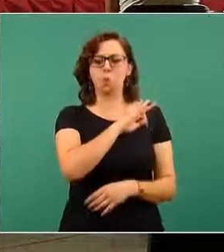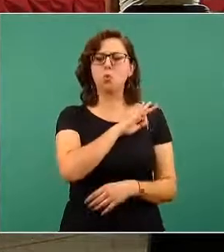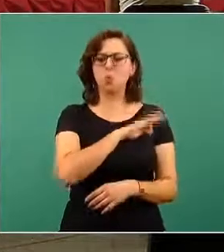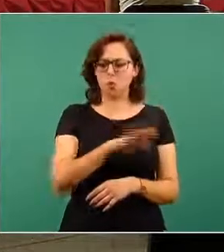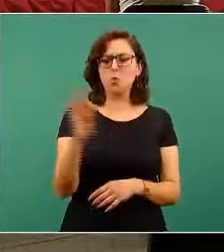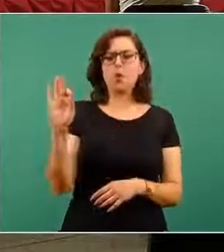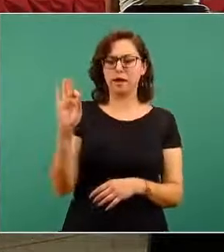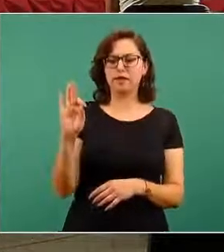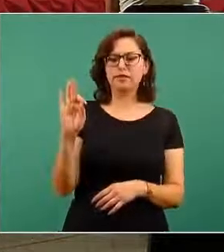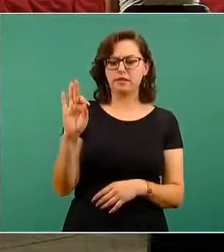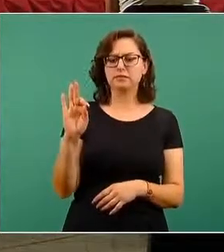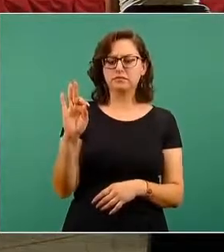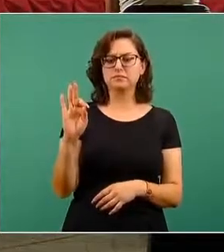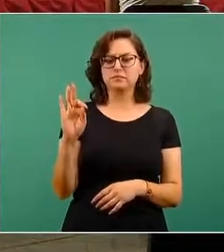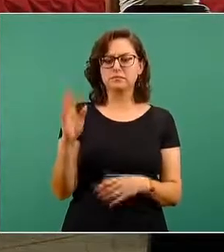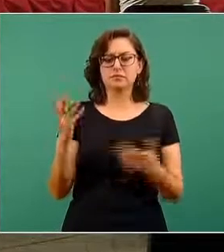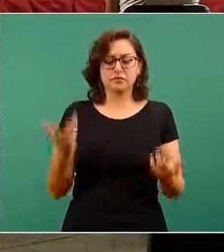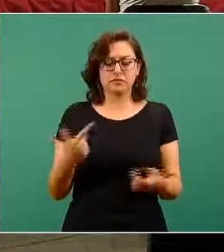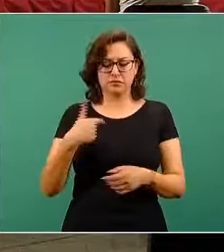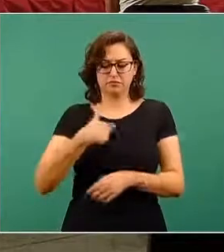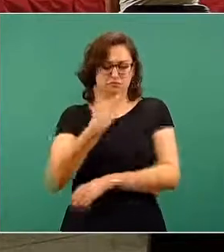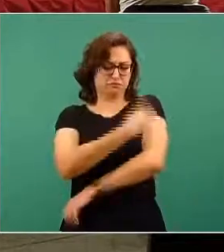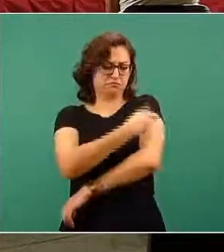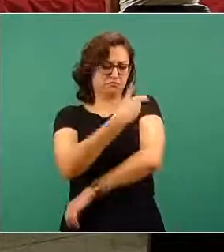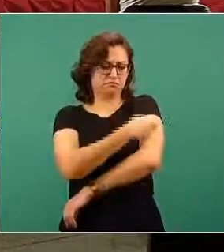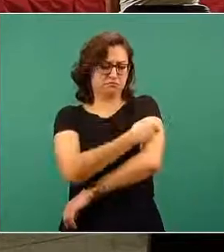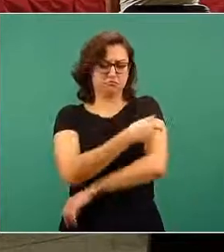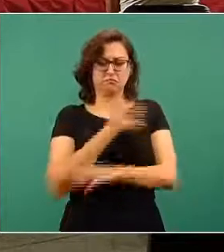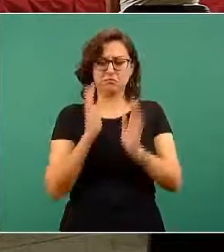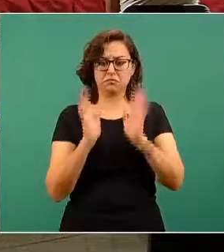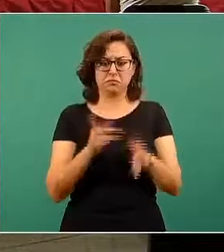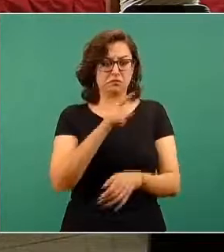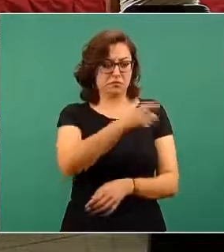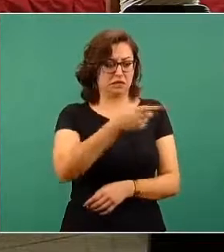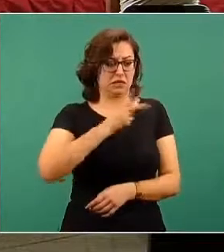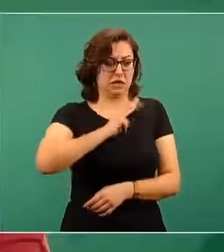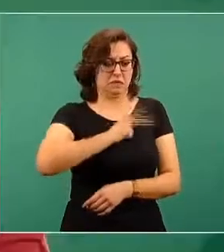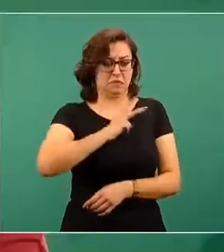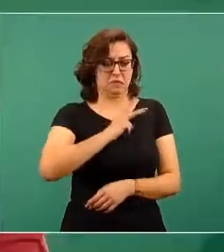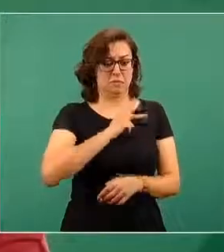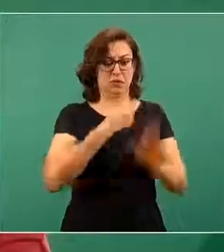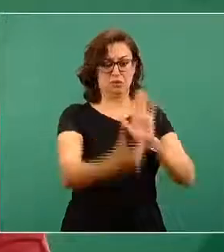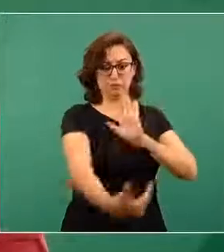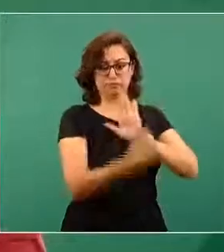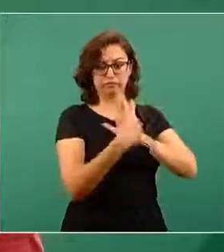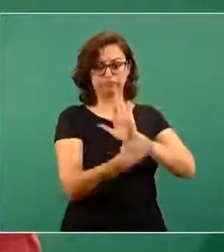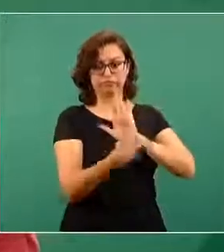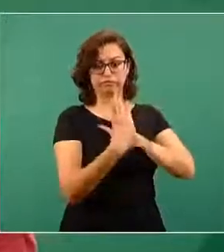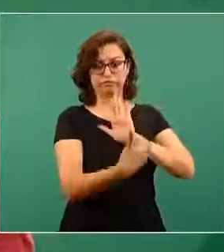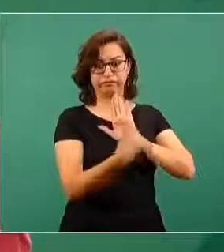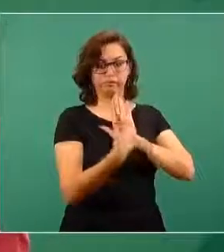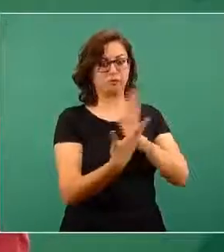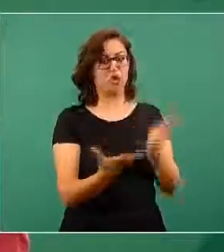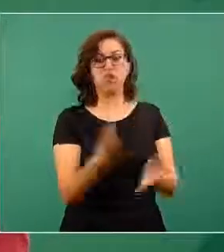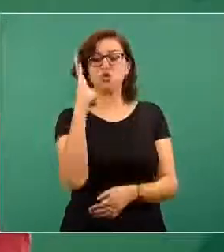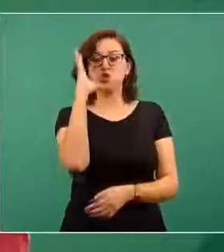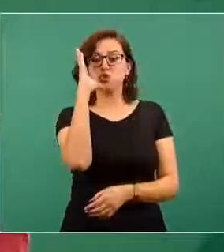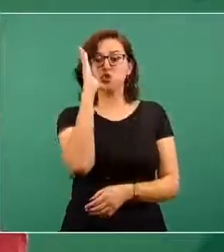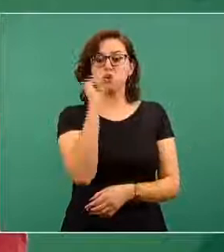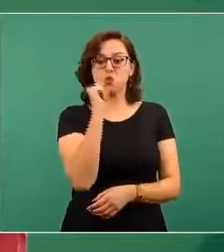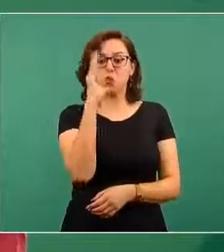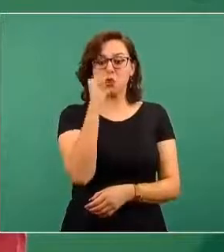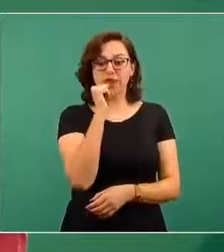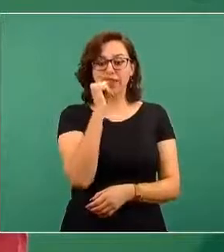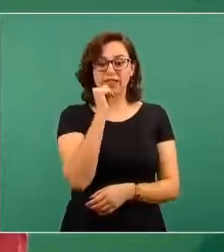da, el agente infeccioso no puede ni siquiera empezar a replicarse en